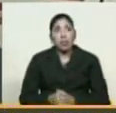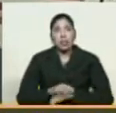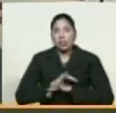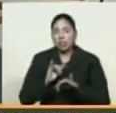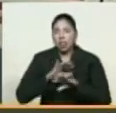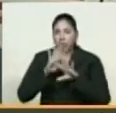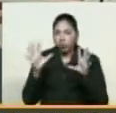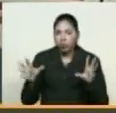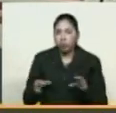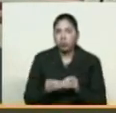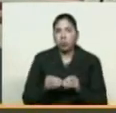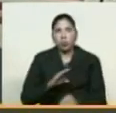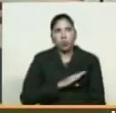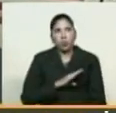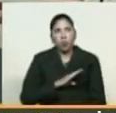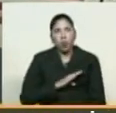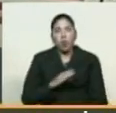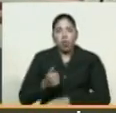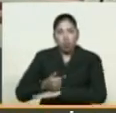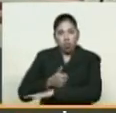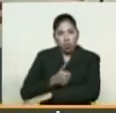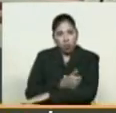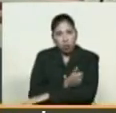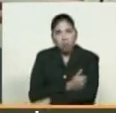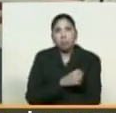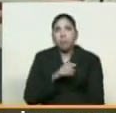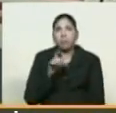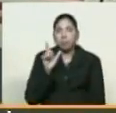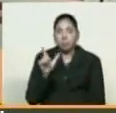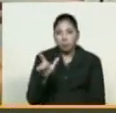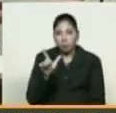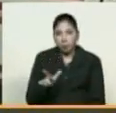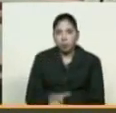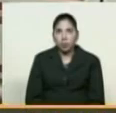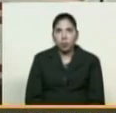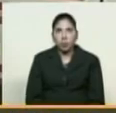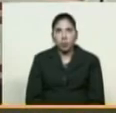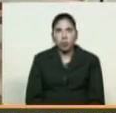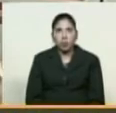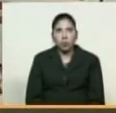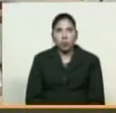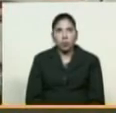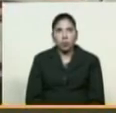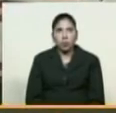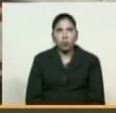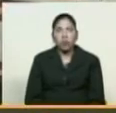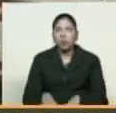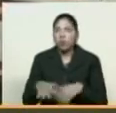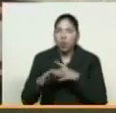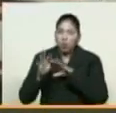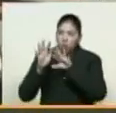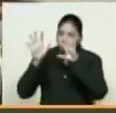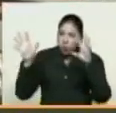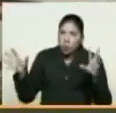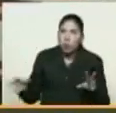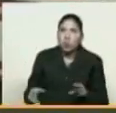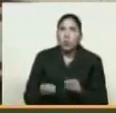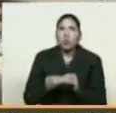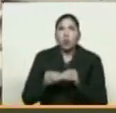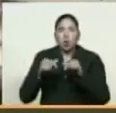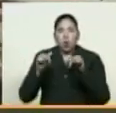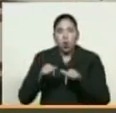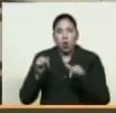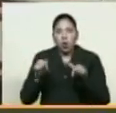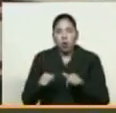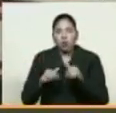la reunión por parte de la Directiva Nacional del Partido Socialista Unido de Venezuela. Vamos a escuchar los detalles de lo que ha sido este encuentro y que se tiene